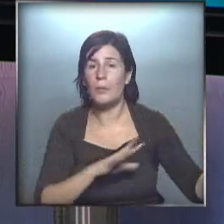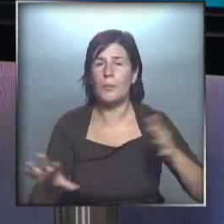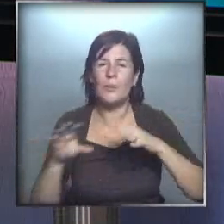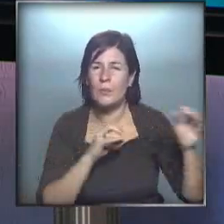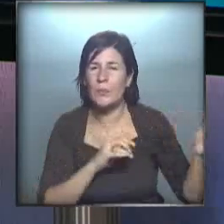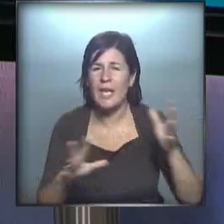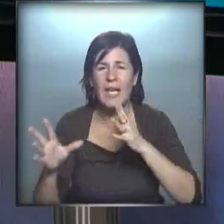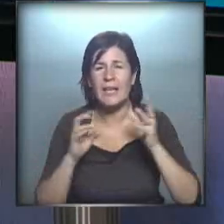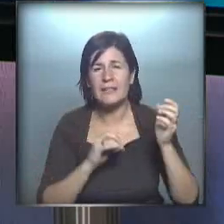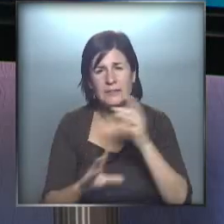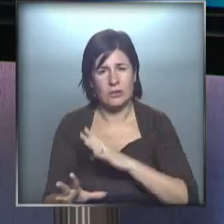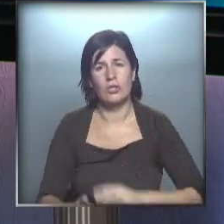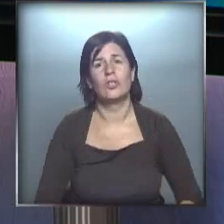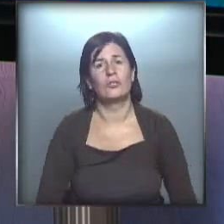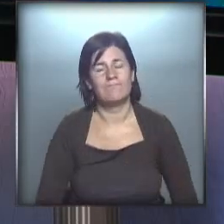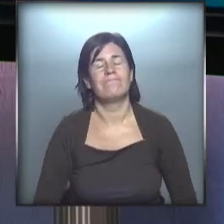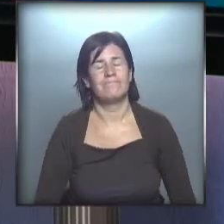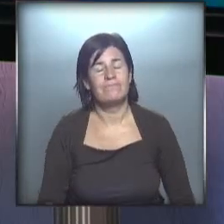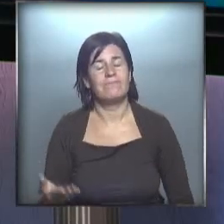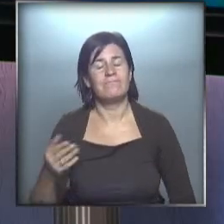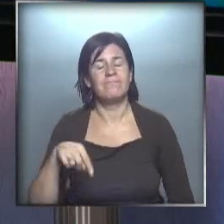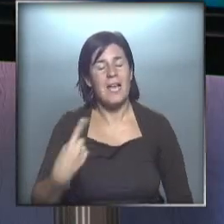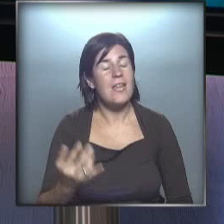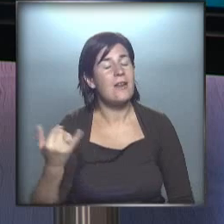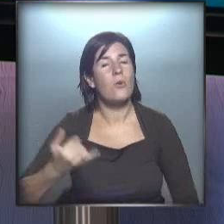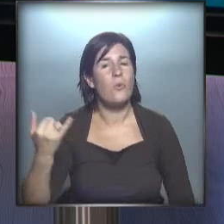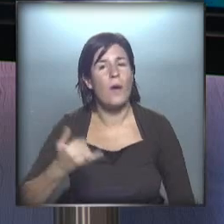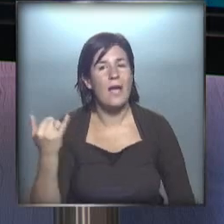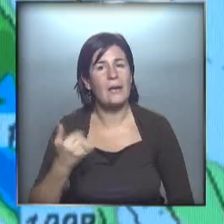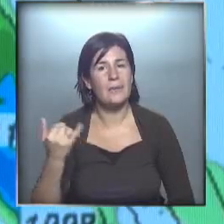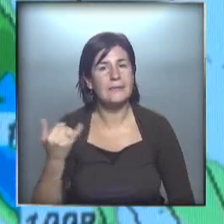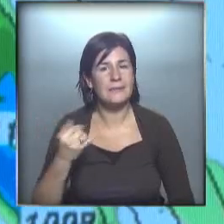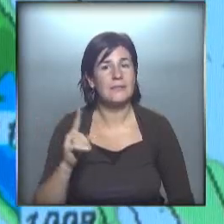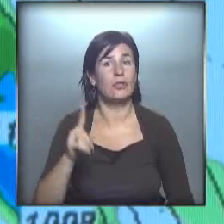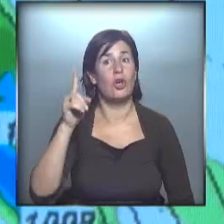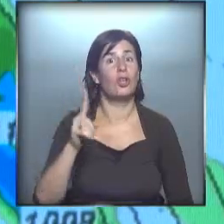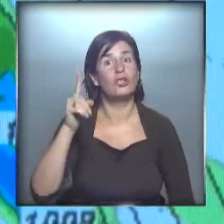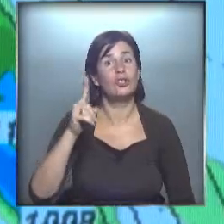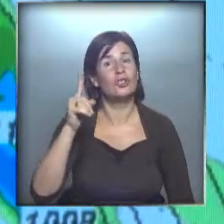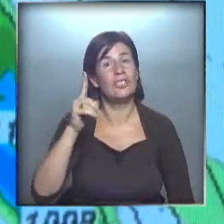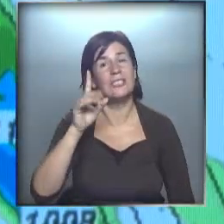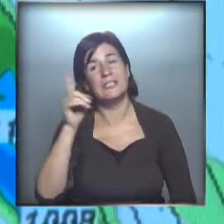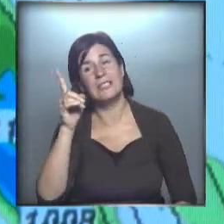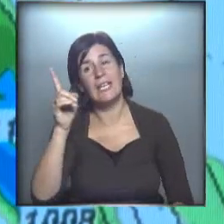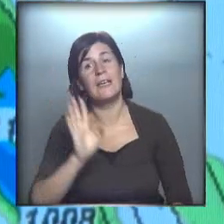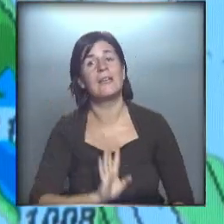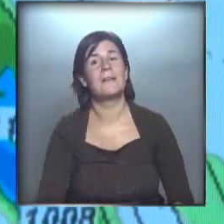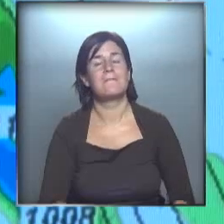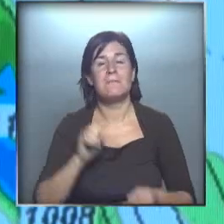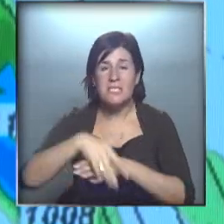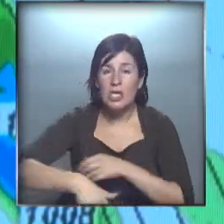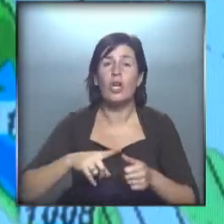Alejandro para la Patagonia hoy, para mañana jueves, tenemos en el norte, noreste, para Misiones,